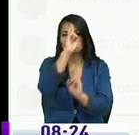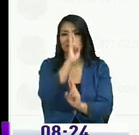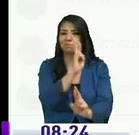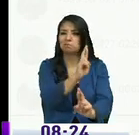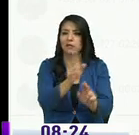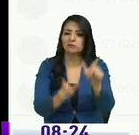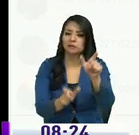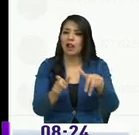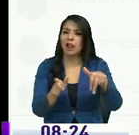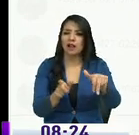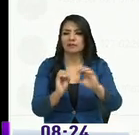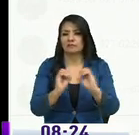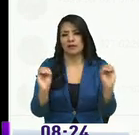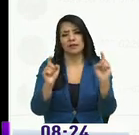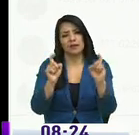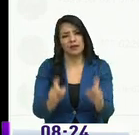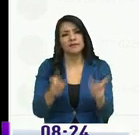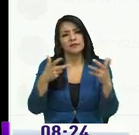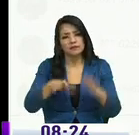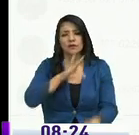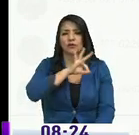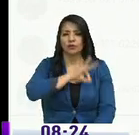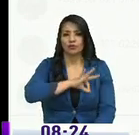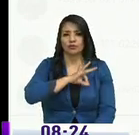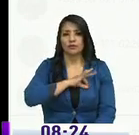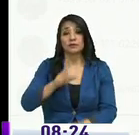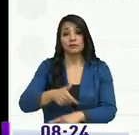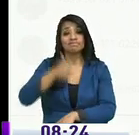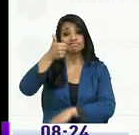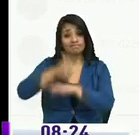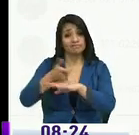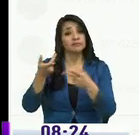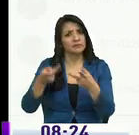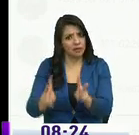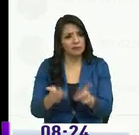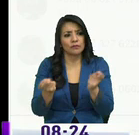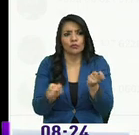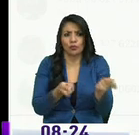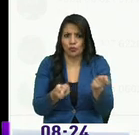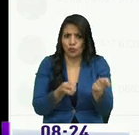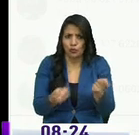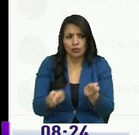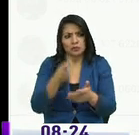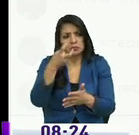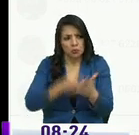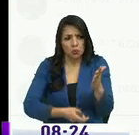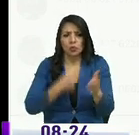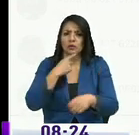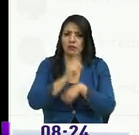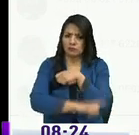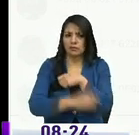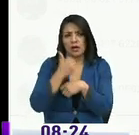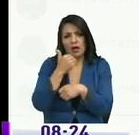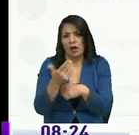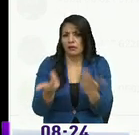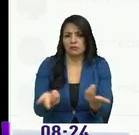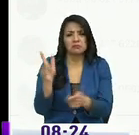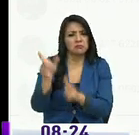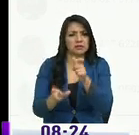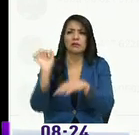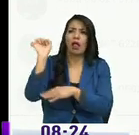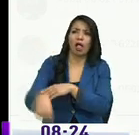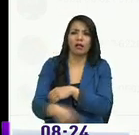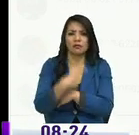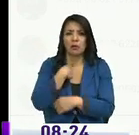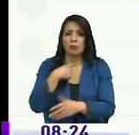los peatones. Tenemos que ser ya autoridades, tenemos que ver, hacer estos controles y multar, porque no puede ser